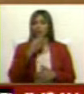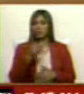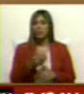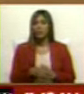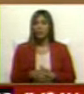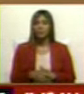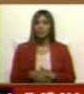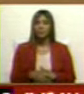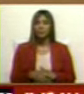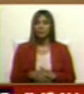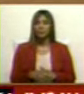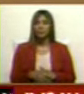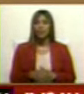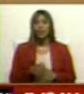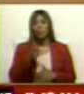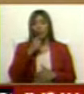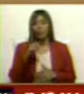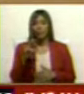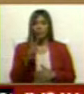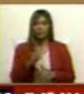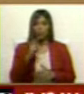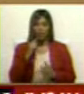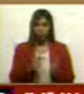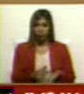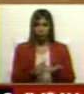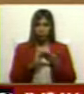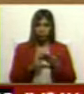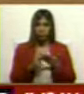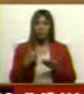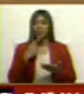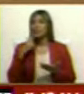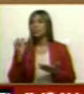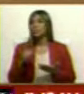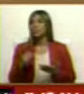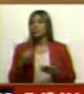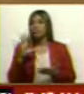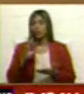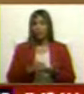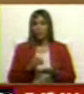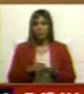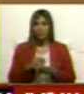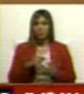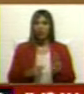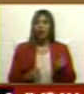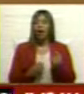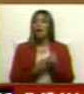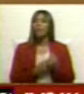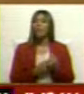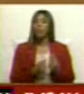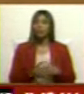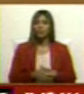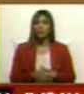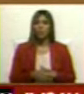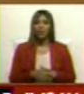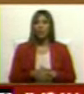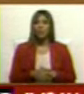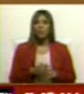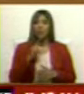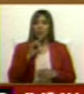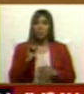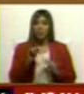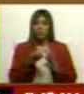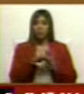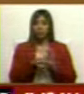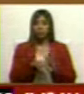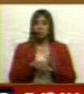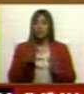o dado el visto bueno del pueblo venezolano para el referéndum aprobatorio que hemos tenido de las 5